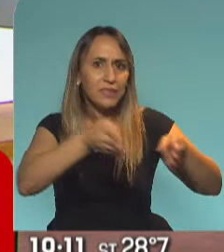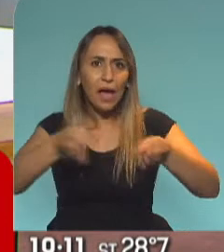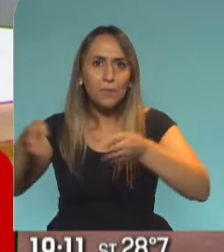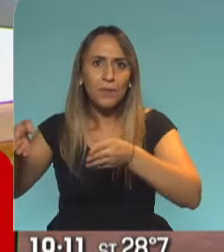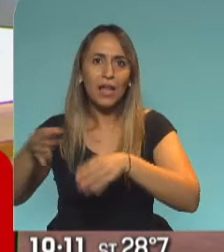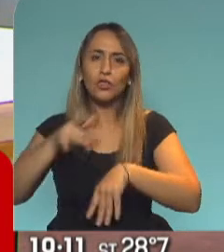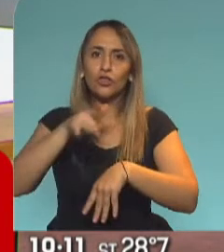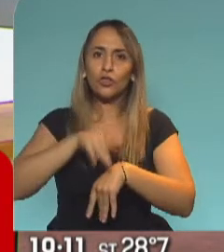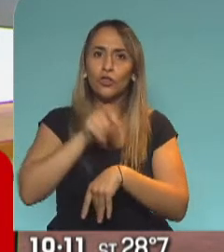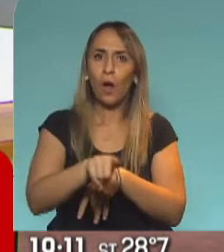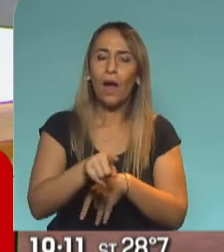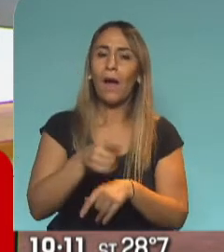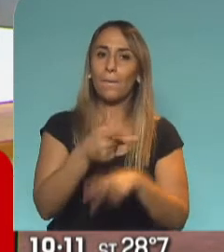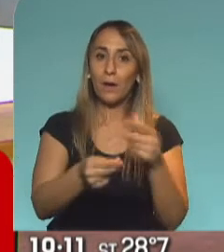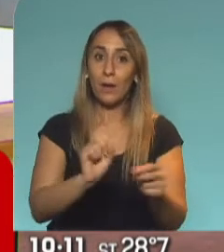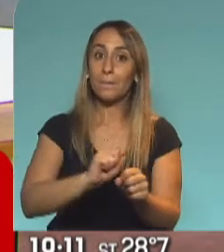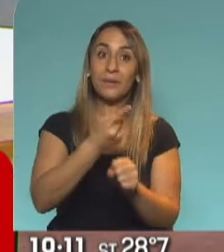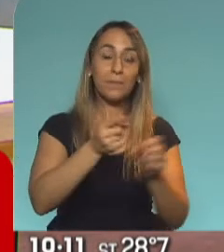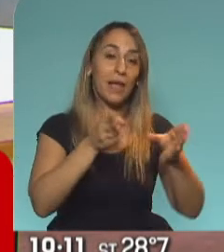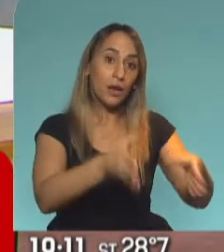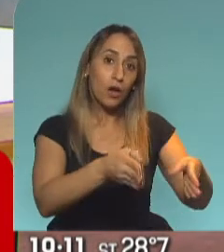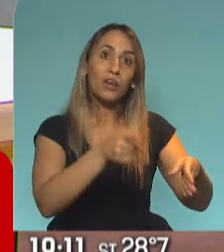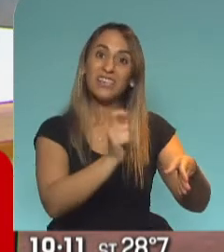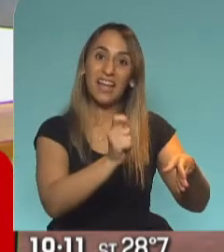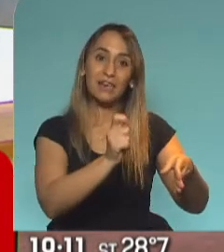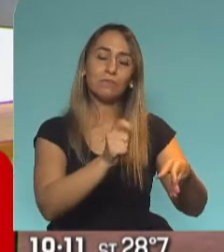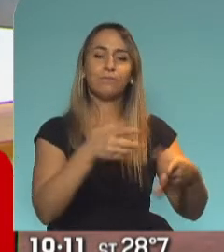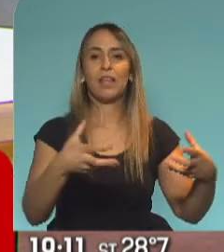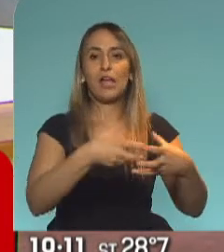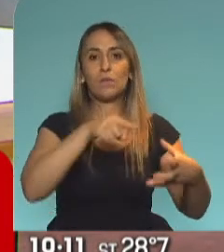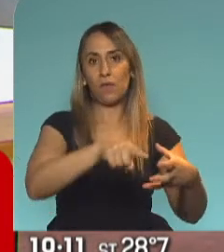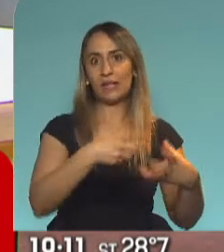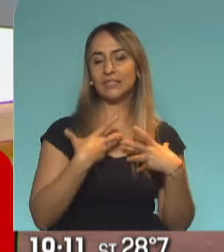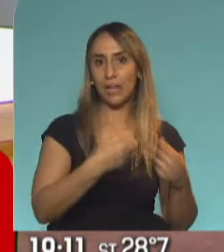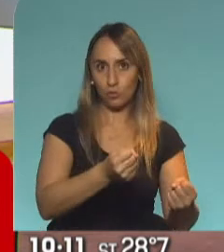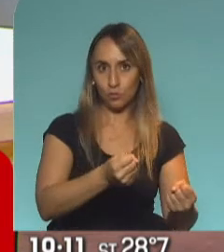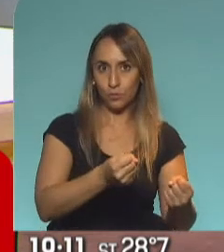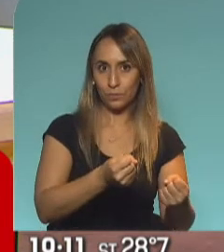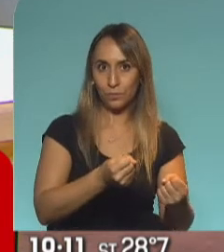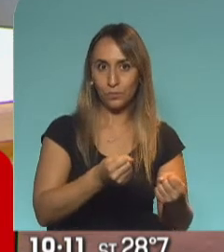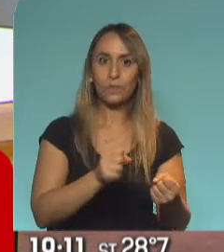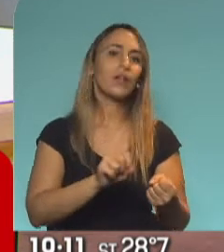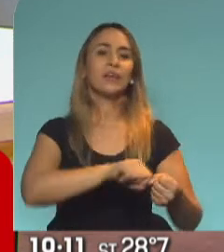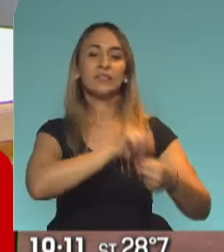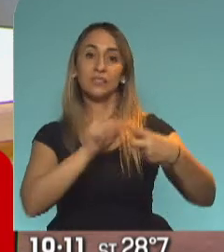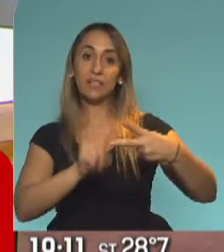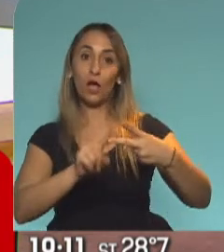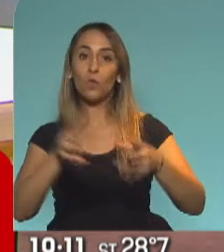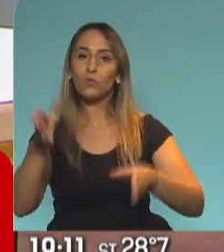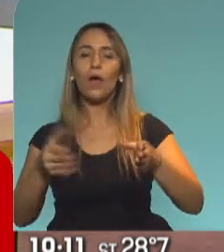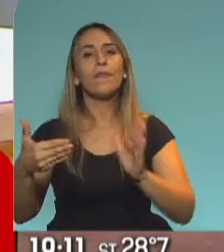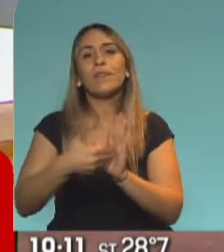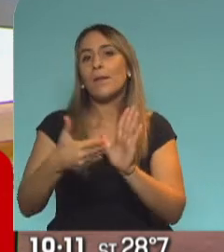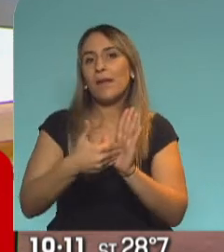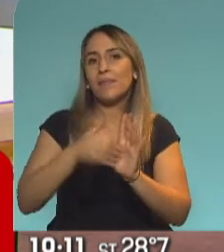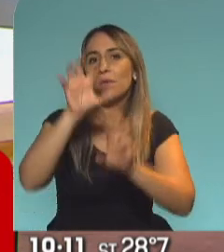sabemos, primer escalón fue el personal de salud. Sí. Eso es lo que tenemos todos claro. Sí. Segundo escalón, ahí ya empezaron a variar según los distritos. Claro. En la provincia de